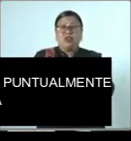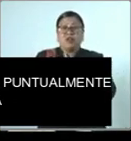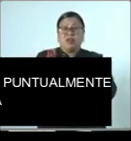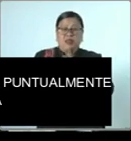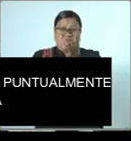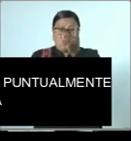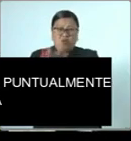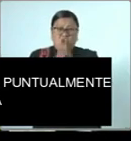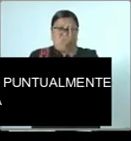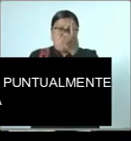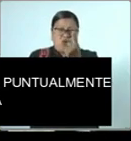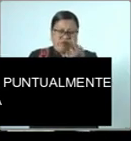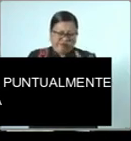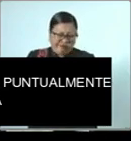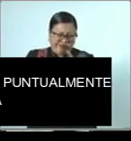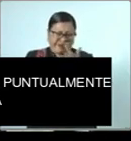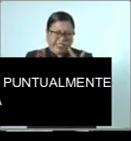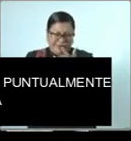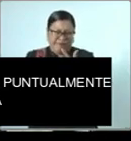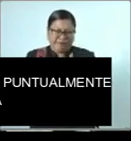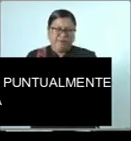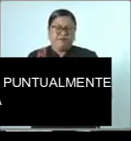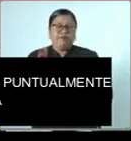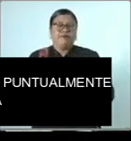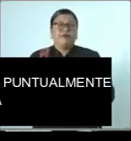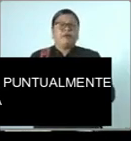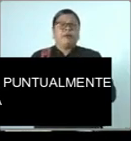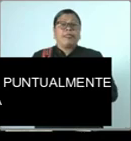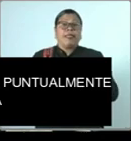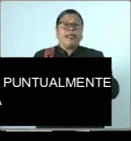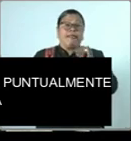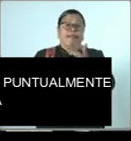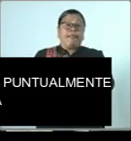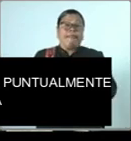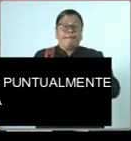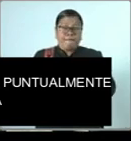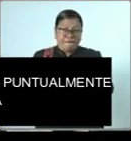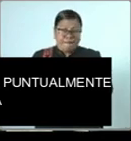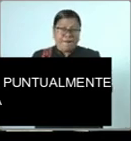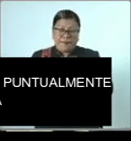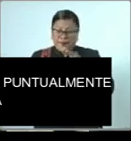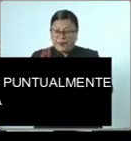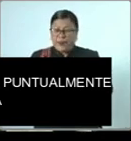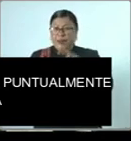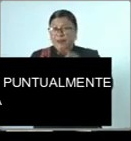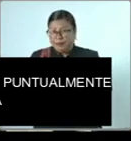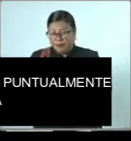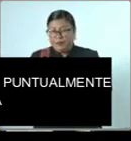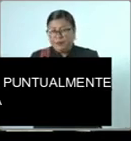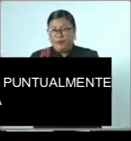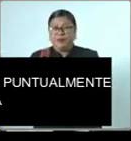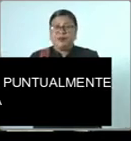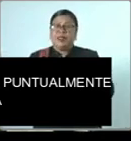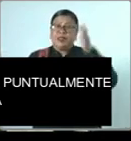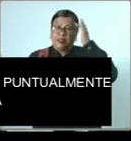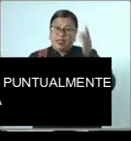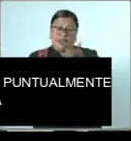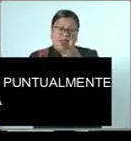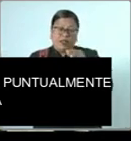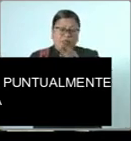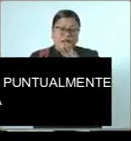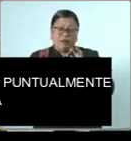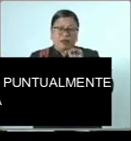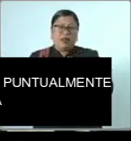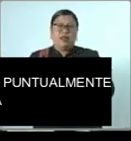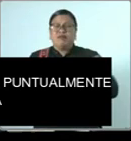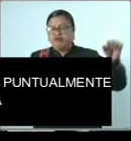carril. En cuanto al Istmo de Tehuantepec, en Matías Romero Avendaño, en San Gabriel, tenemos un derrumbe entre